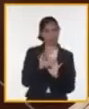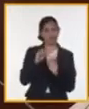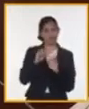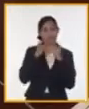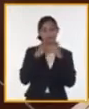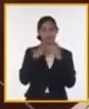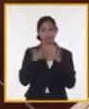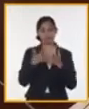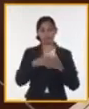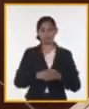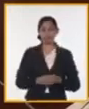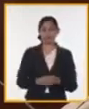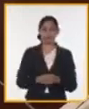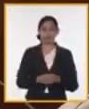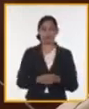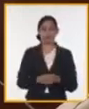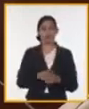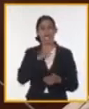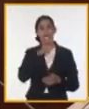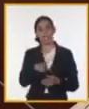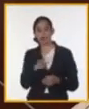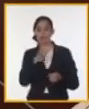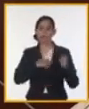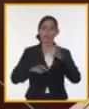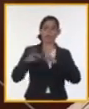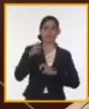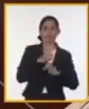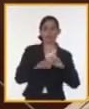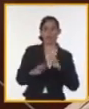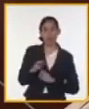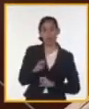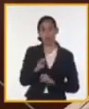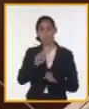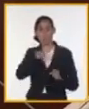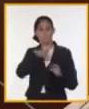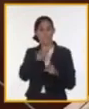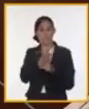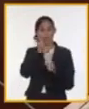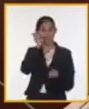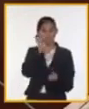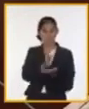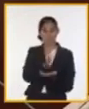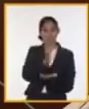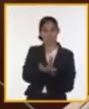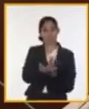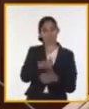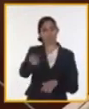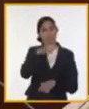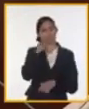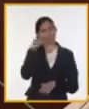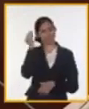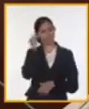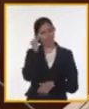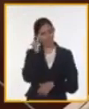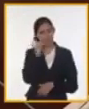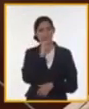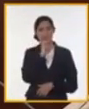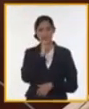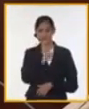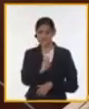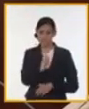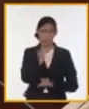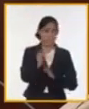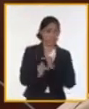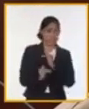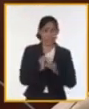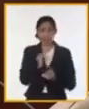en el plano de la investigación, en el plano de la enseñanza. Sabemos que hay dificultades, que hay